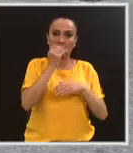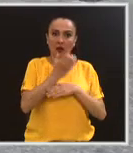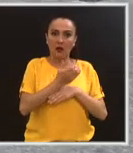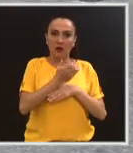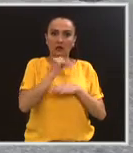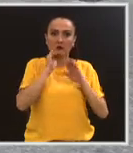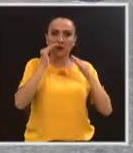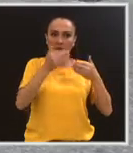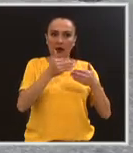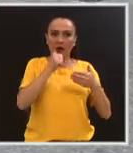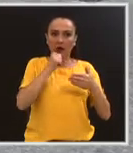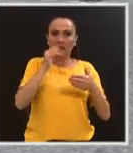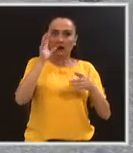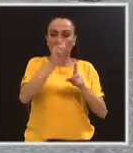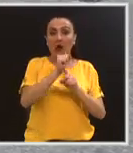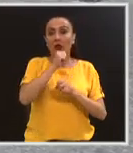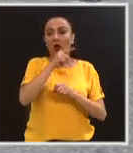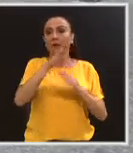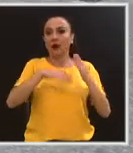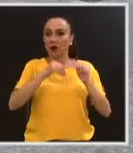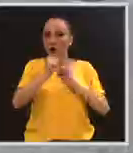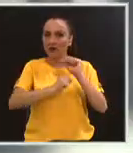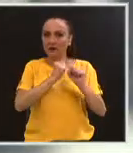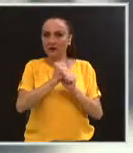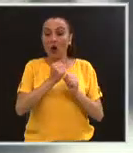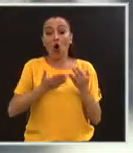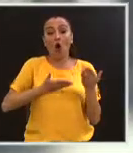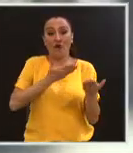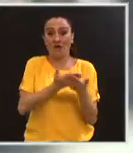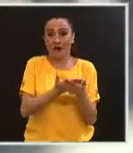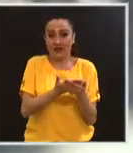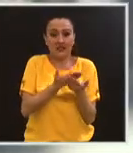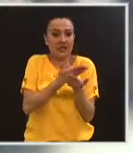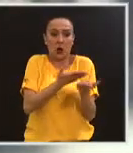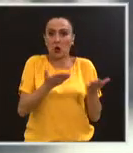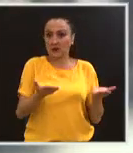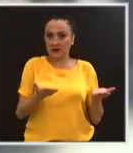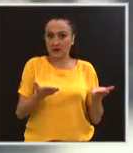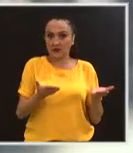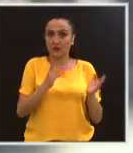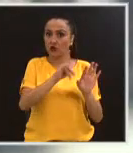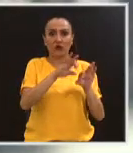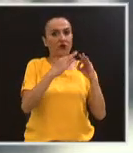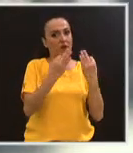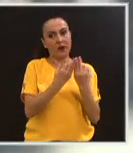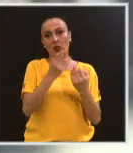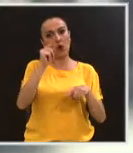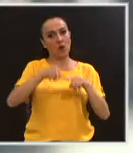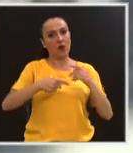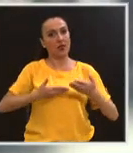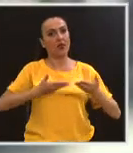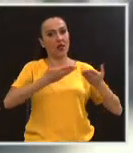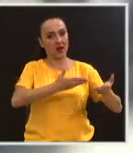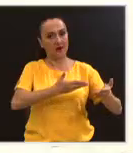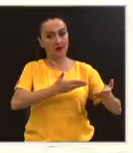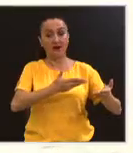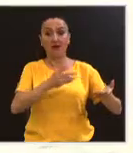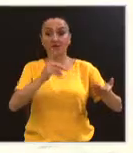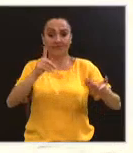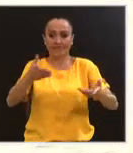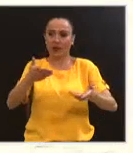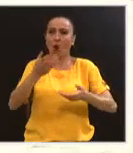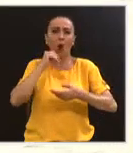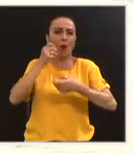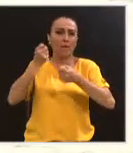siguen enfocadas en la captación de menores a los que ofrecen desde bienes materiales que sus familias no pueden costear hasta